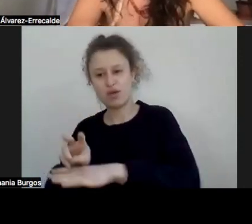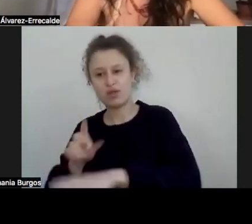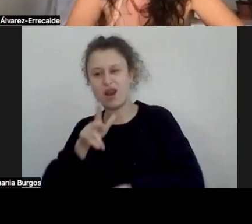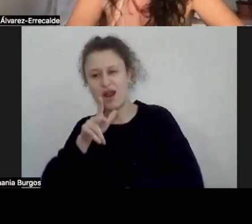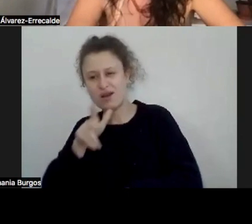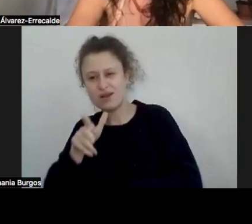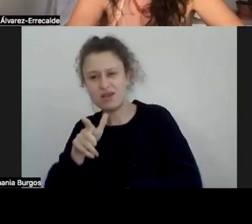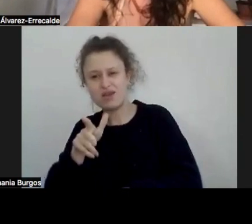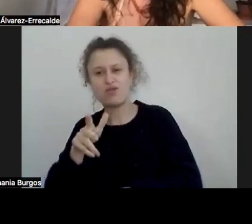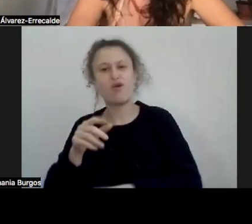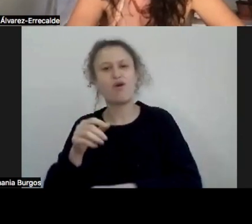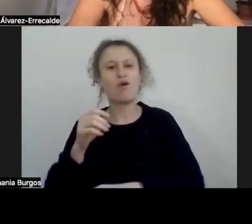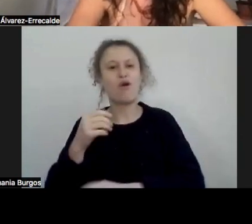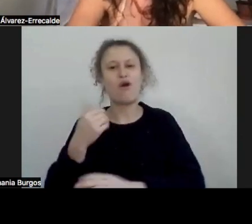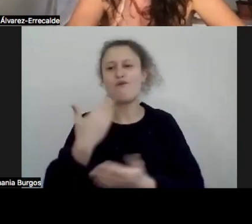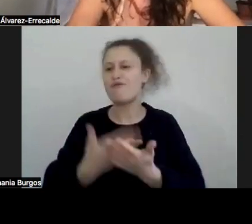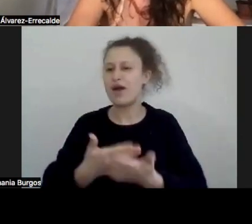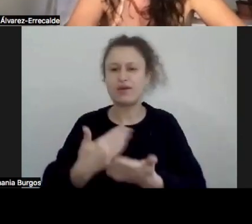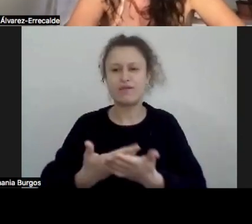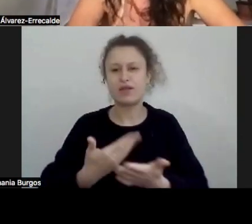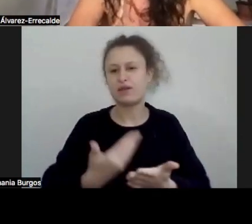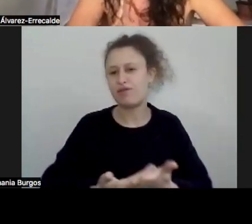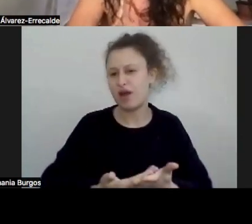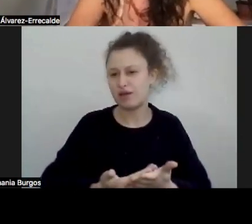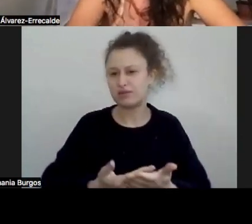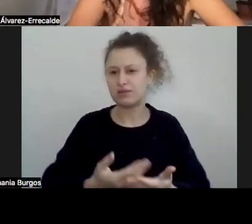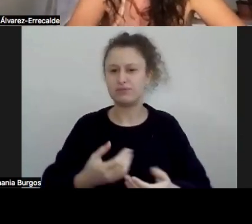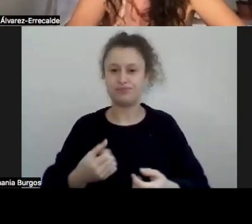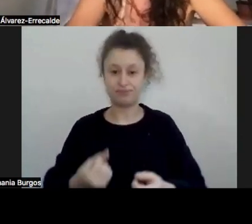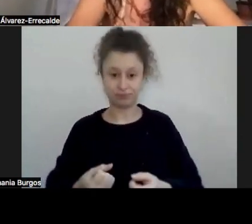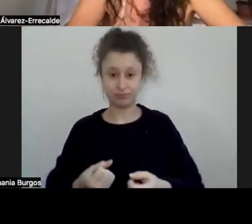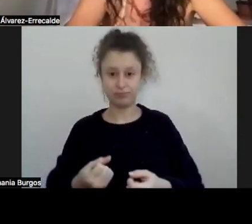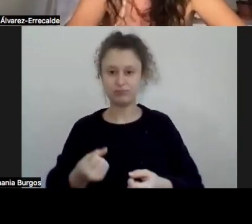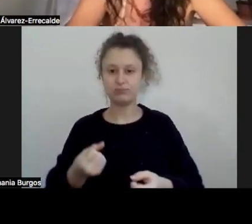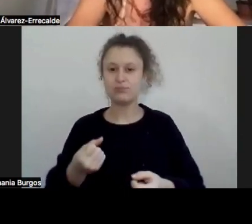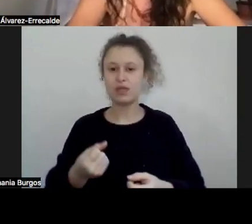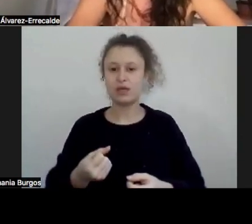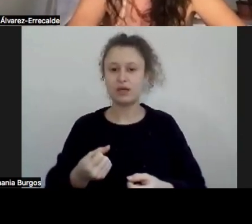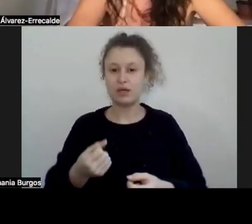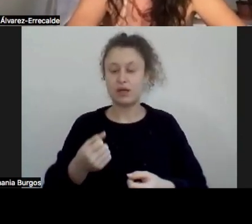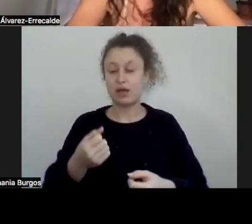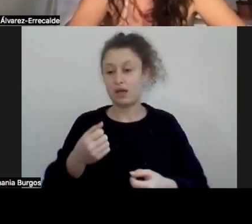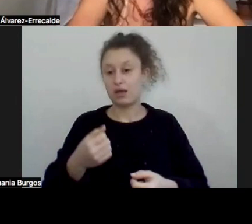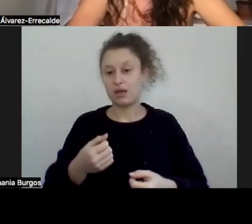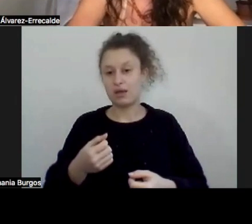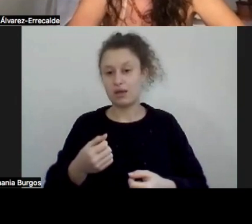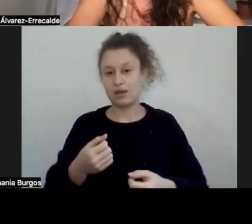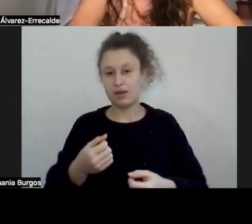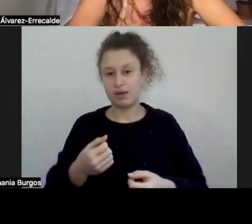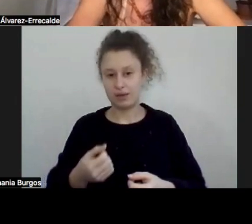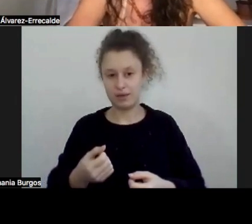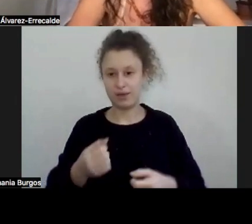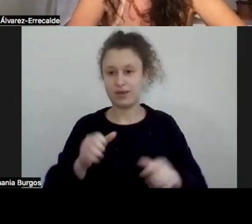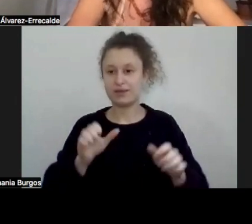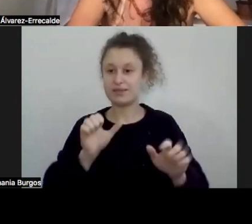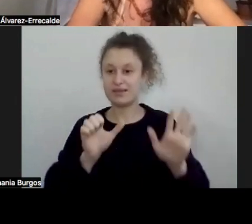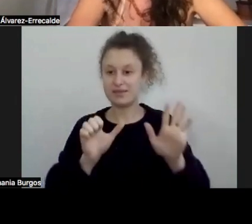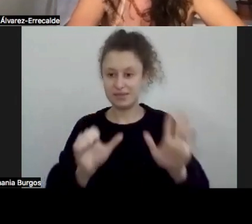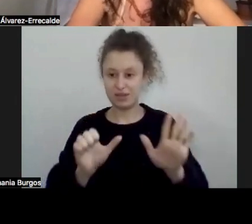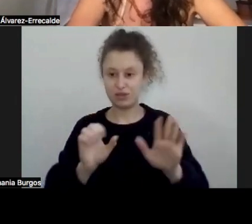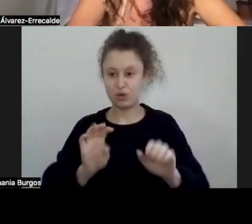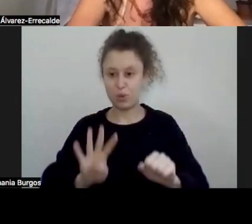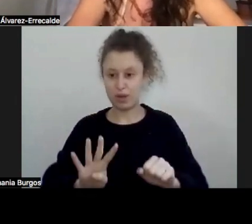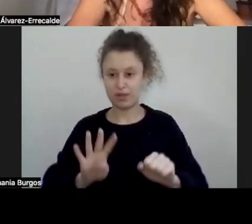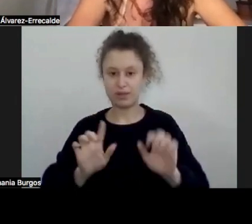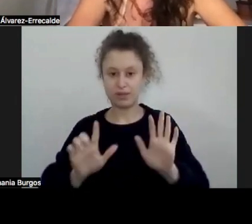22%, contra a 41 millones de hombres, el menos del 2%, o sea, el 1,5%, que